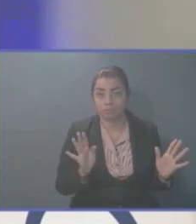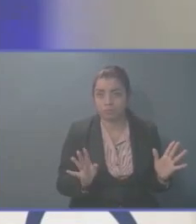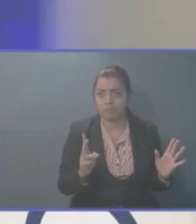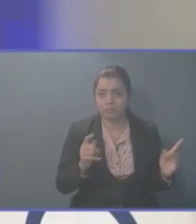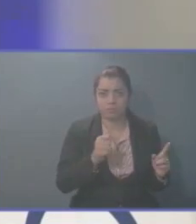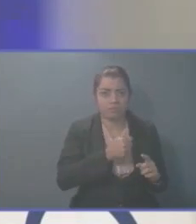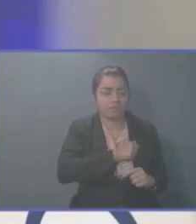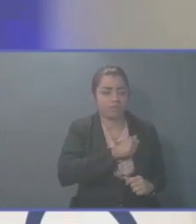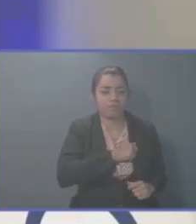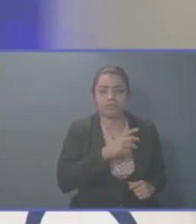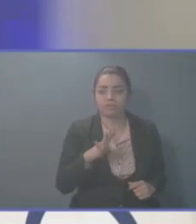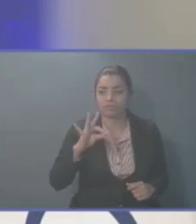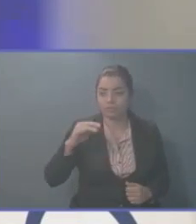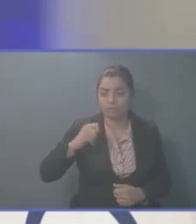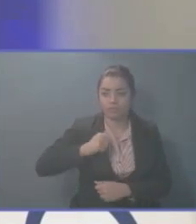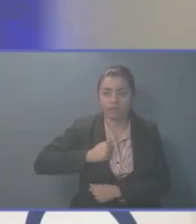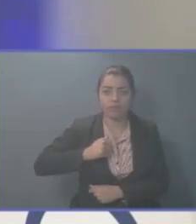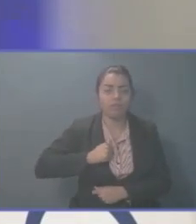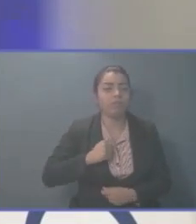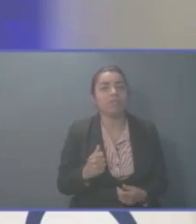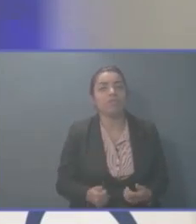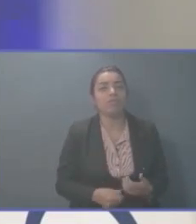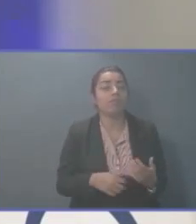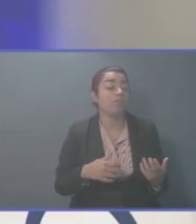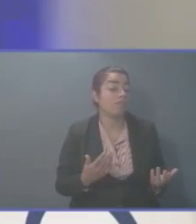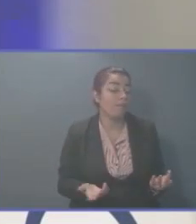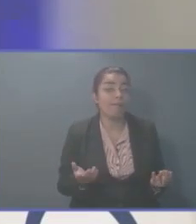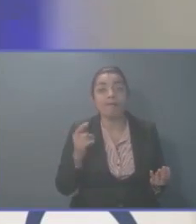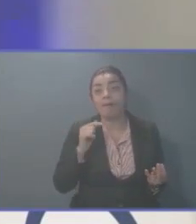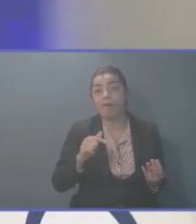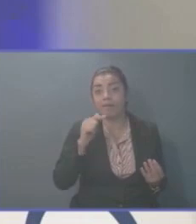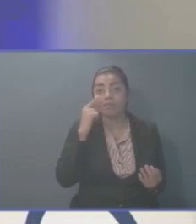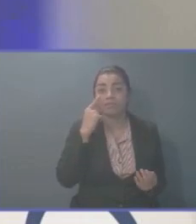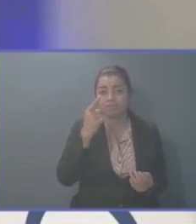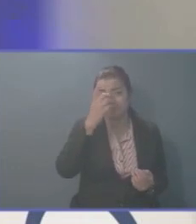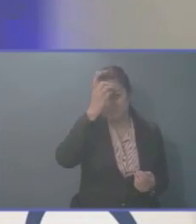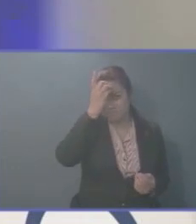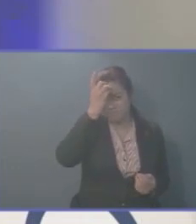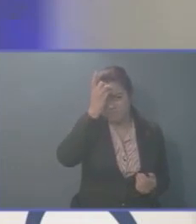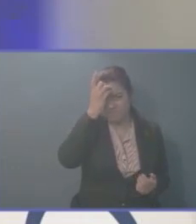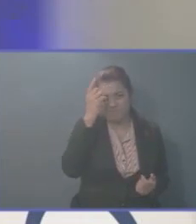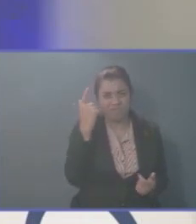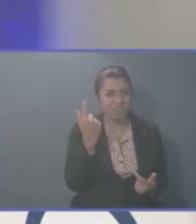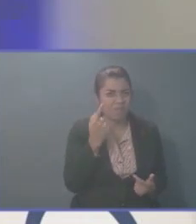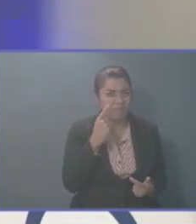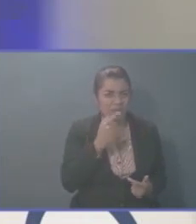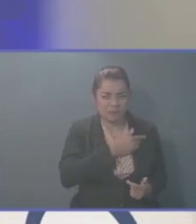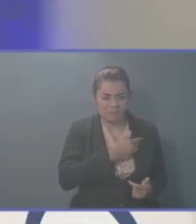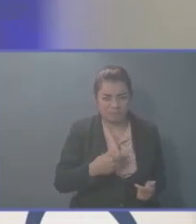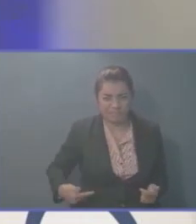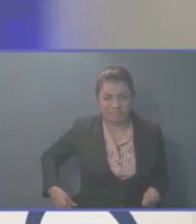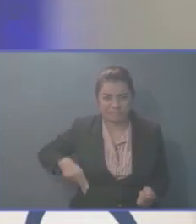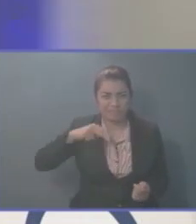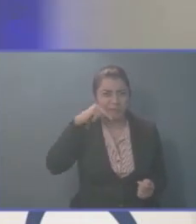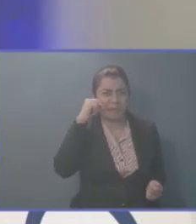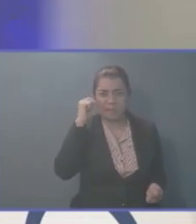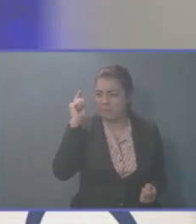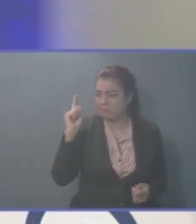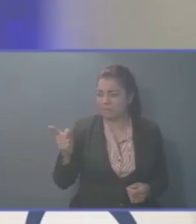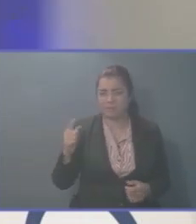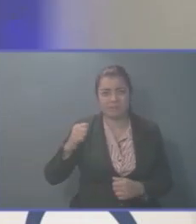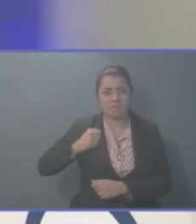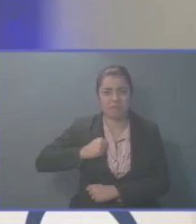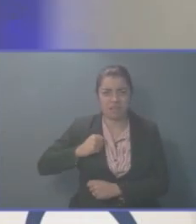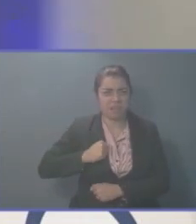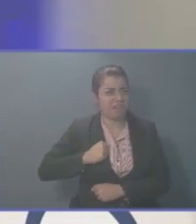rol de la Fuerza Armada y la acción del domingo, ver cómo se militarizó la Asamblea Legislativa, se entró a